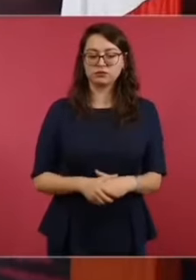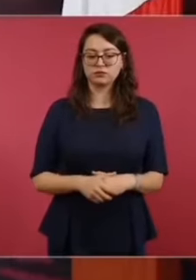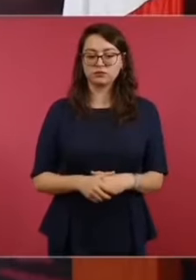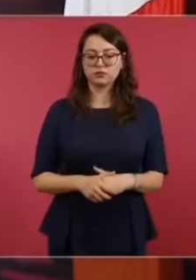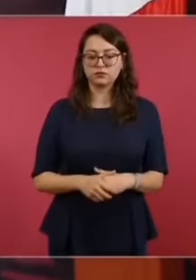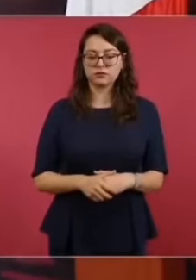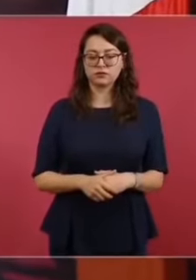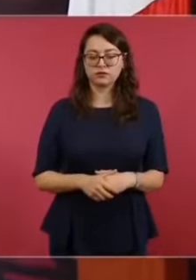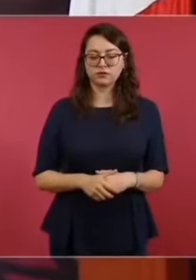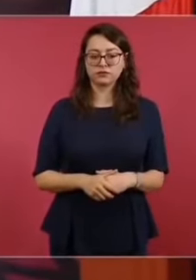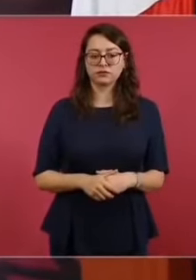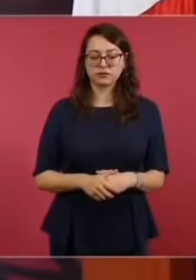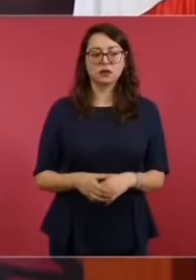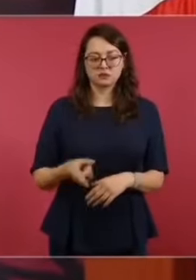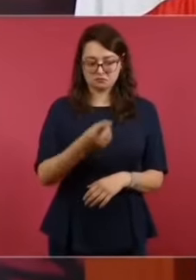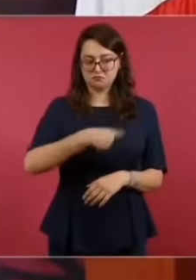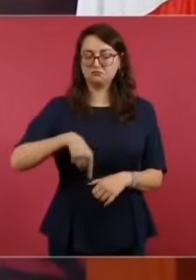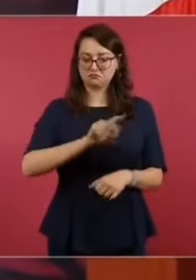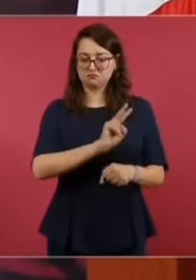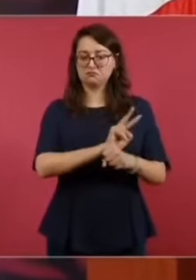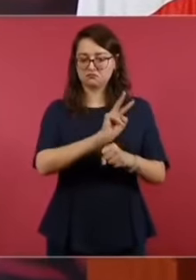Entonces, ellos están pendientes de todos. Gracias. Gracias.